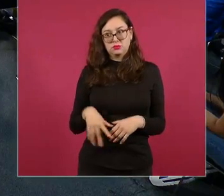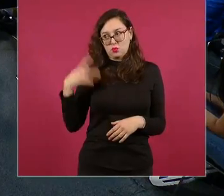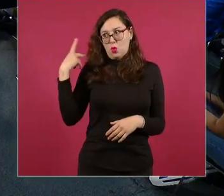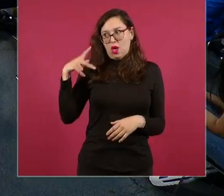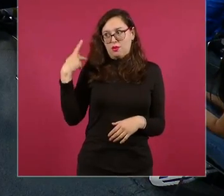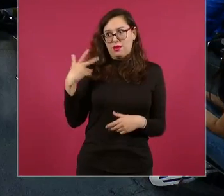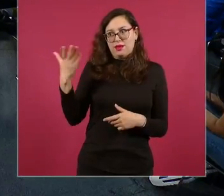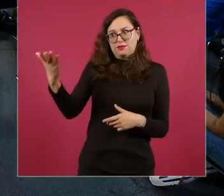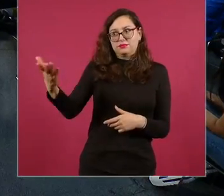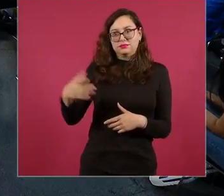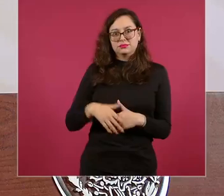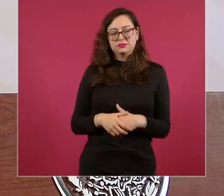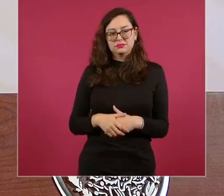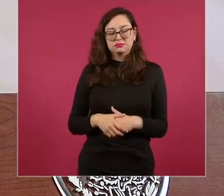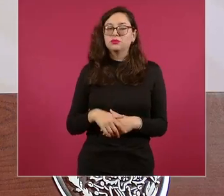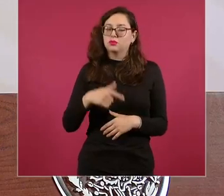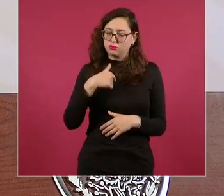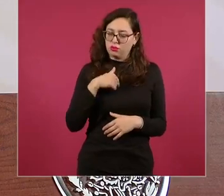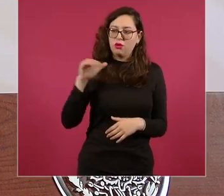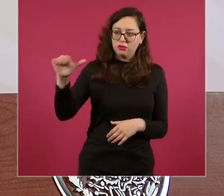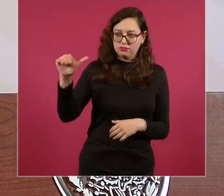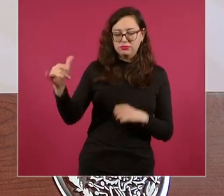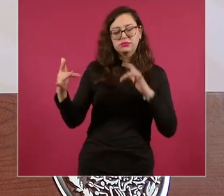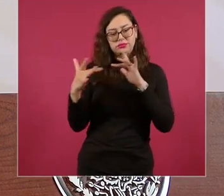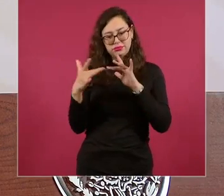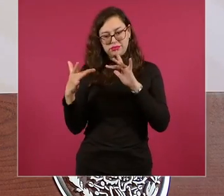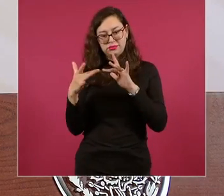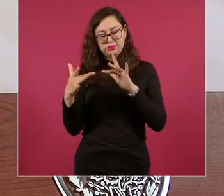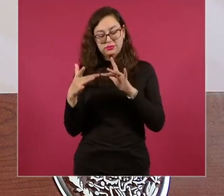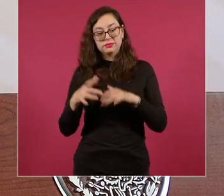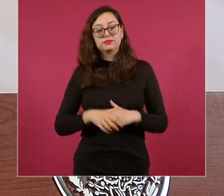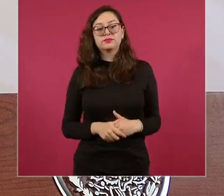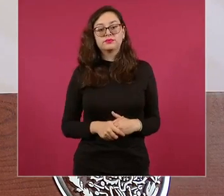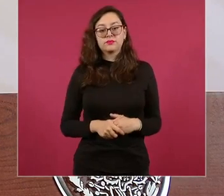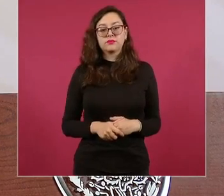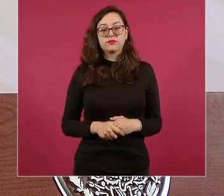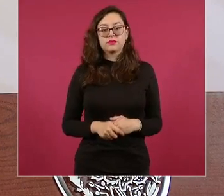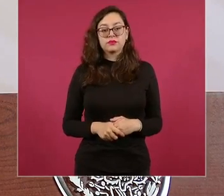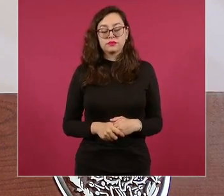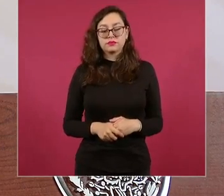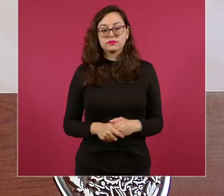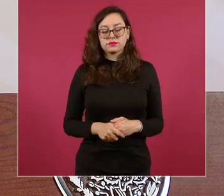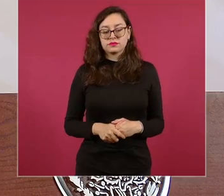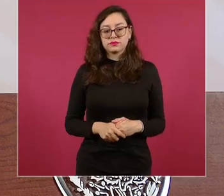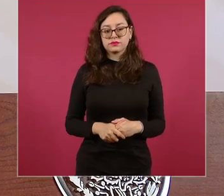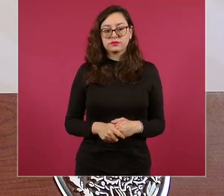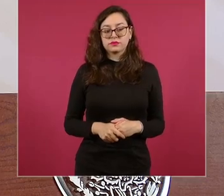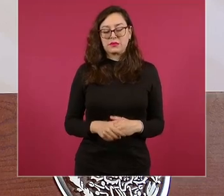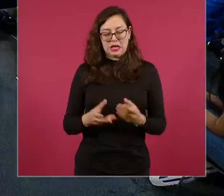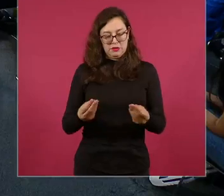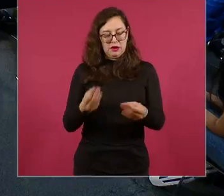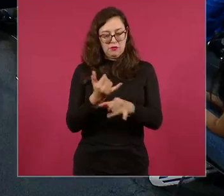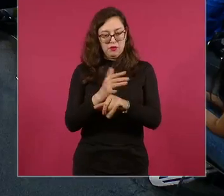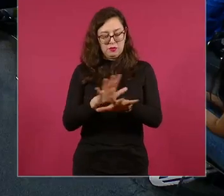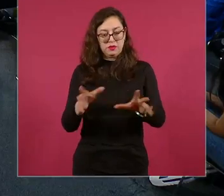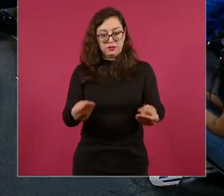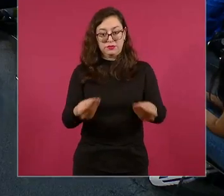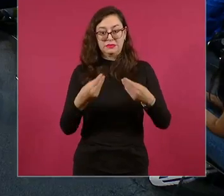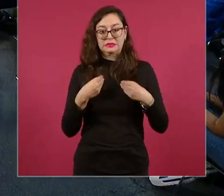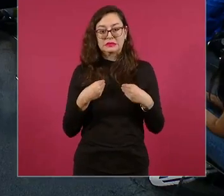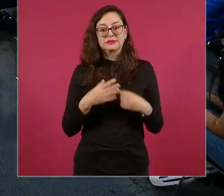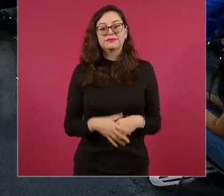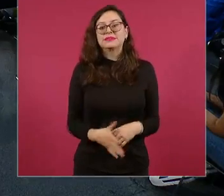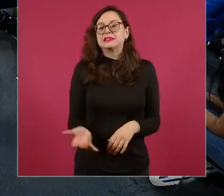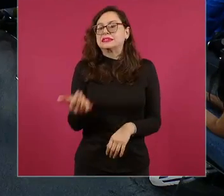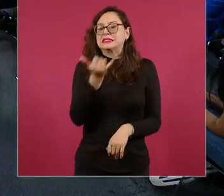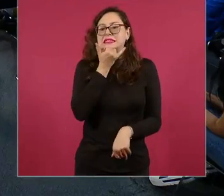que le vamos a pedir que intervenga muy bien gracias y vemos los otros casos nos tenemos que